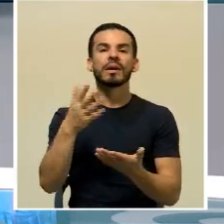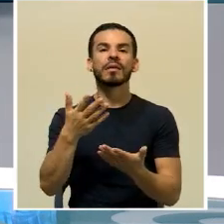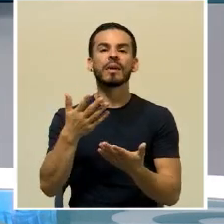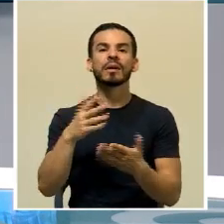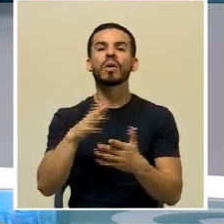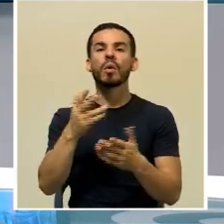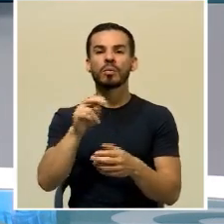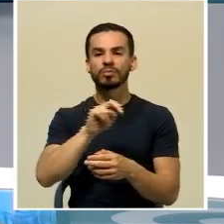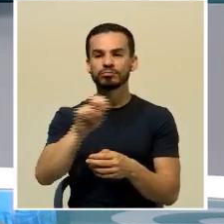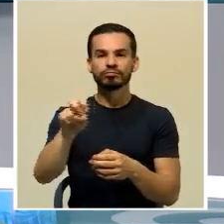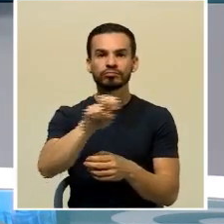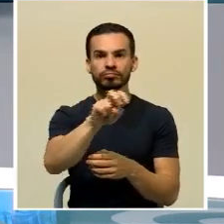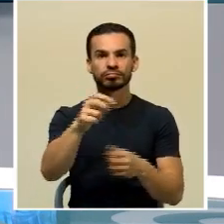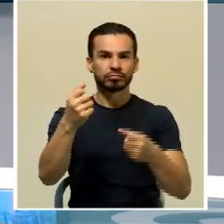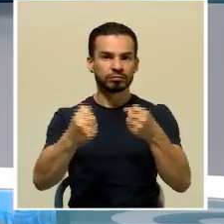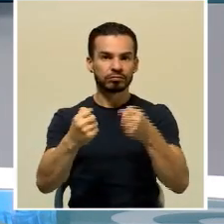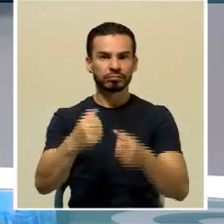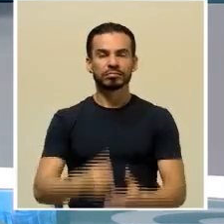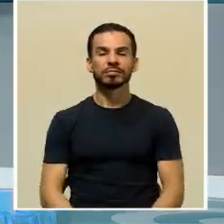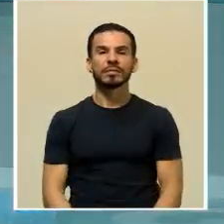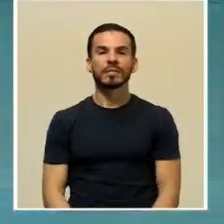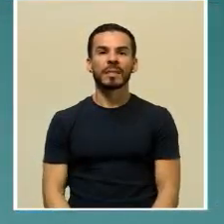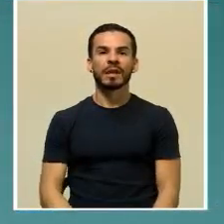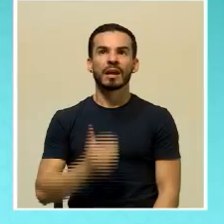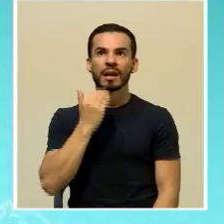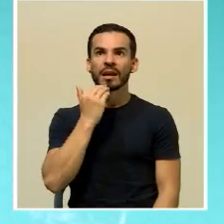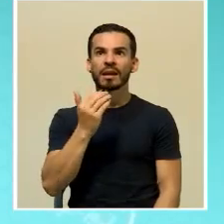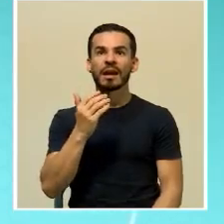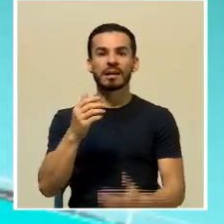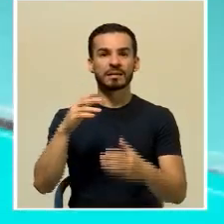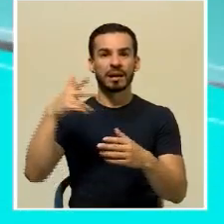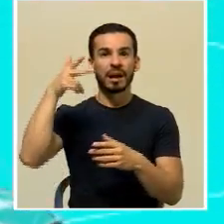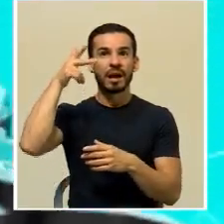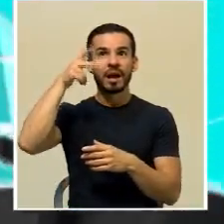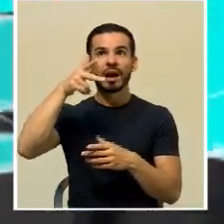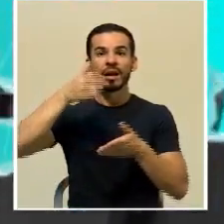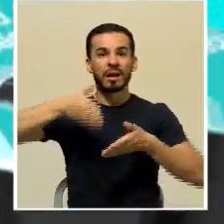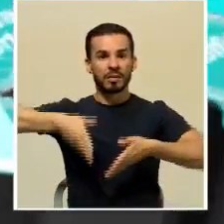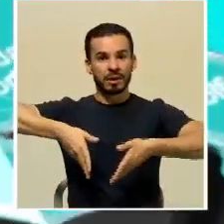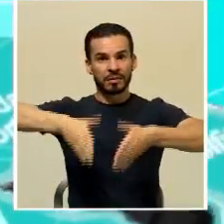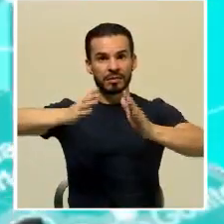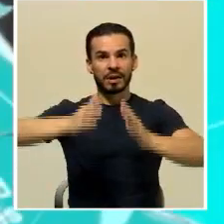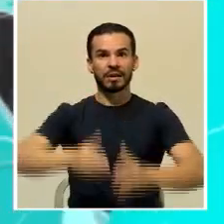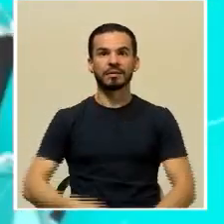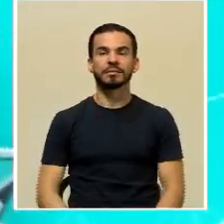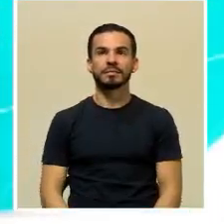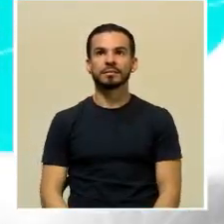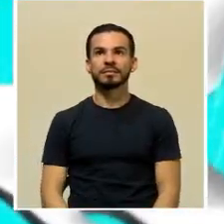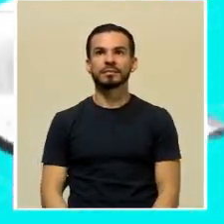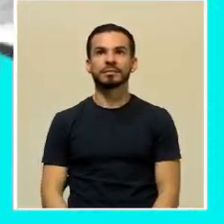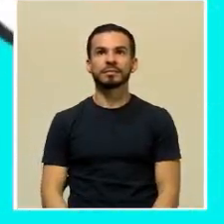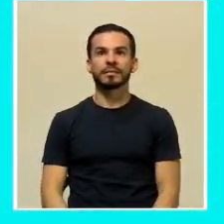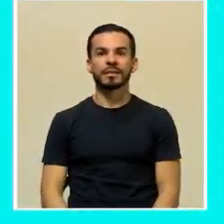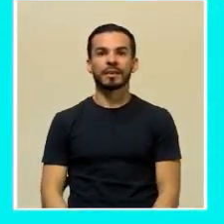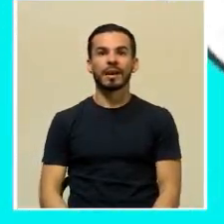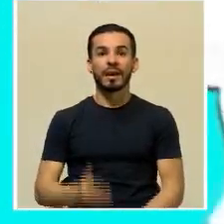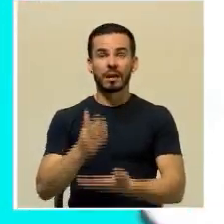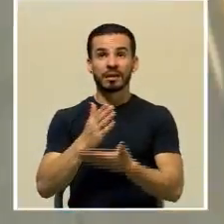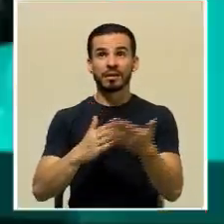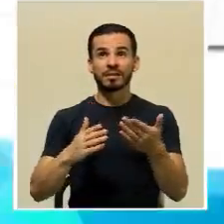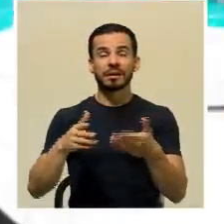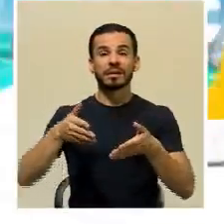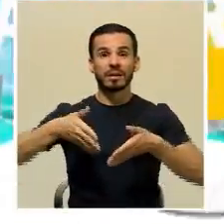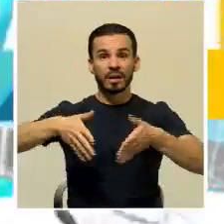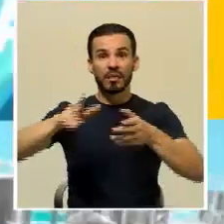estado del tránsito, gracias a Cámaras Viales. La sección de Cámaras Viales es presentada